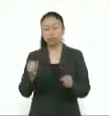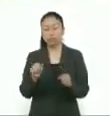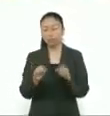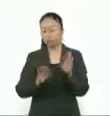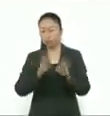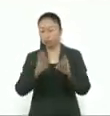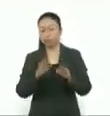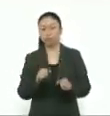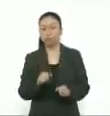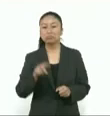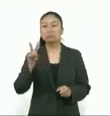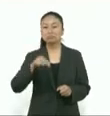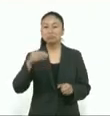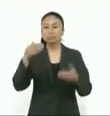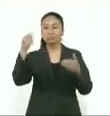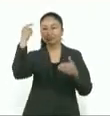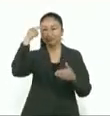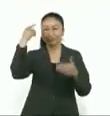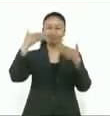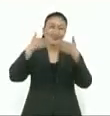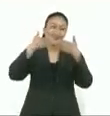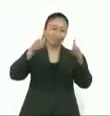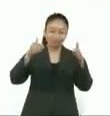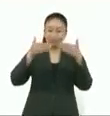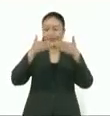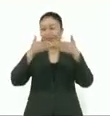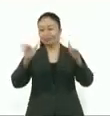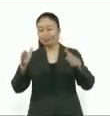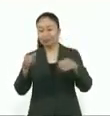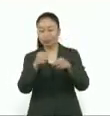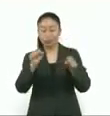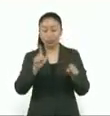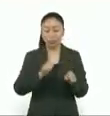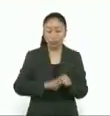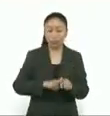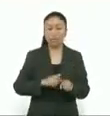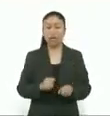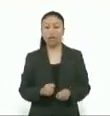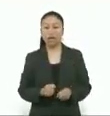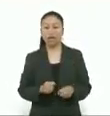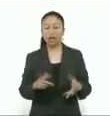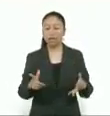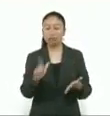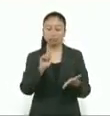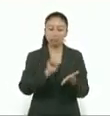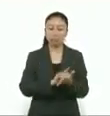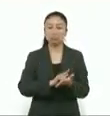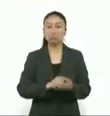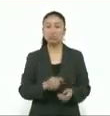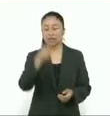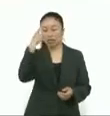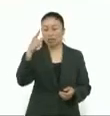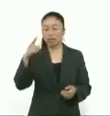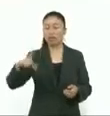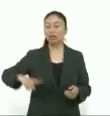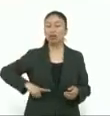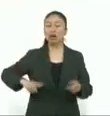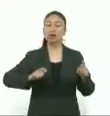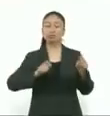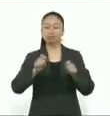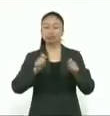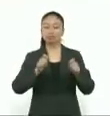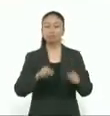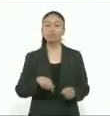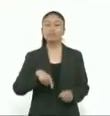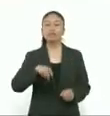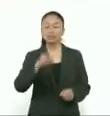rompimos barreras mentales, sociales y hasta legales para acceder al poder y decir, si hay